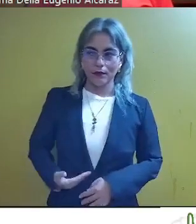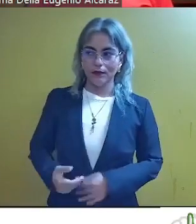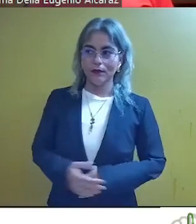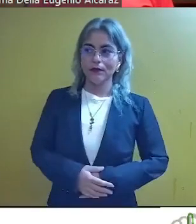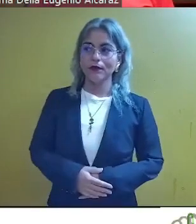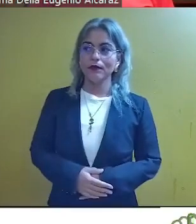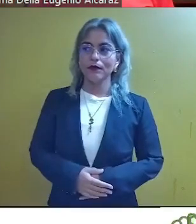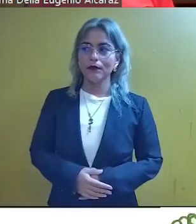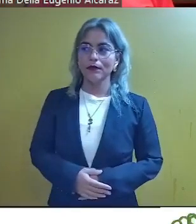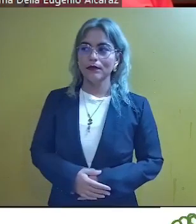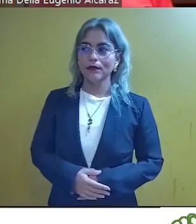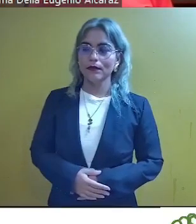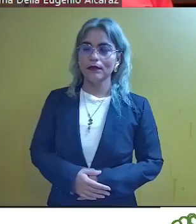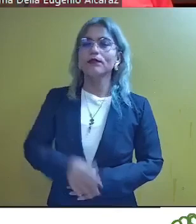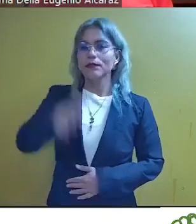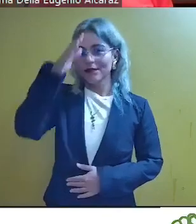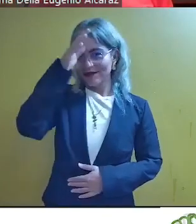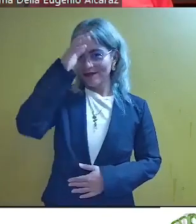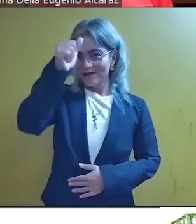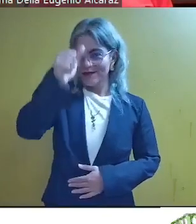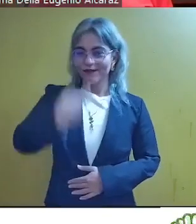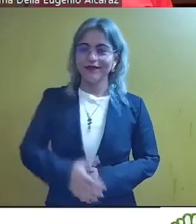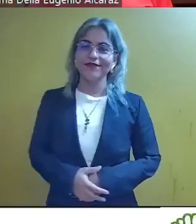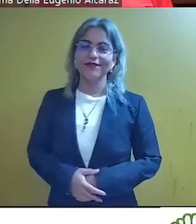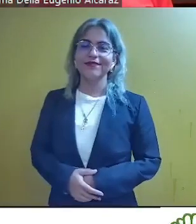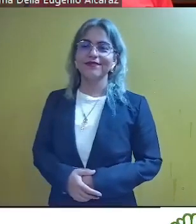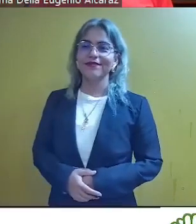Chinol. A favor del proyecto.